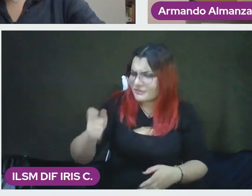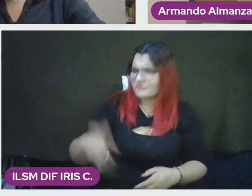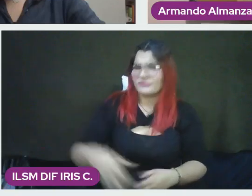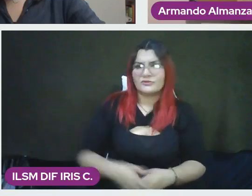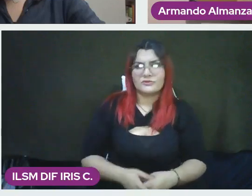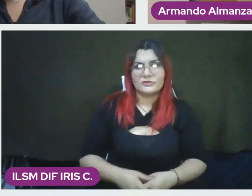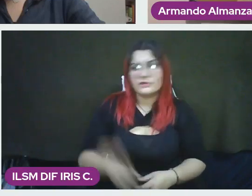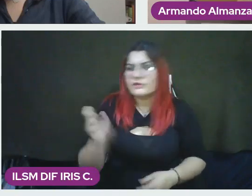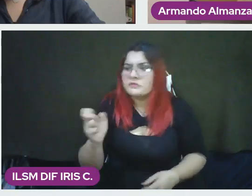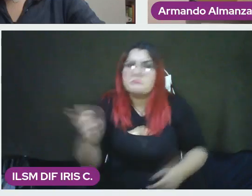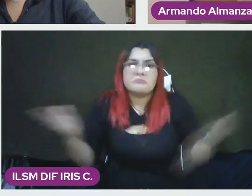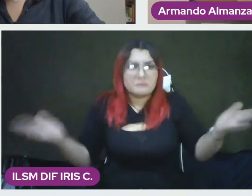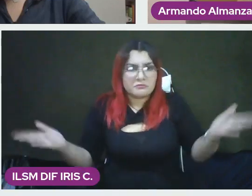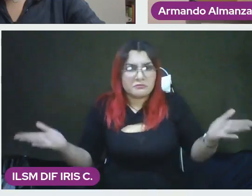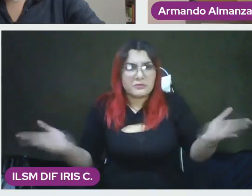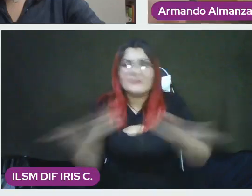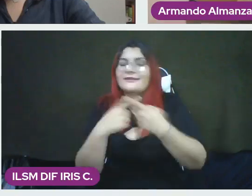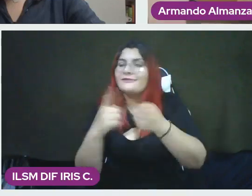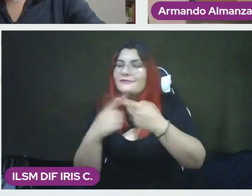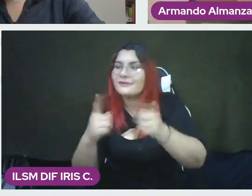¿no?